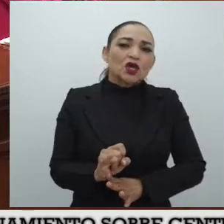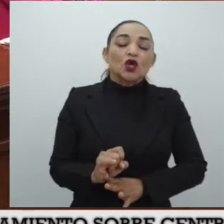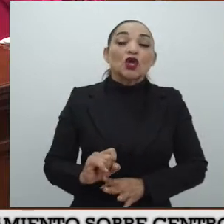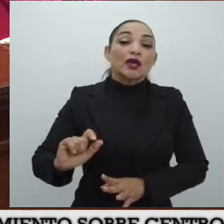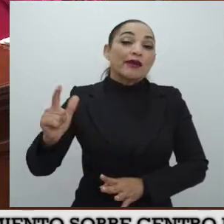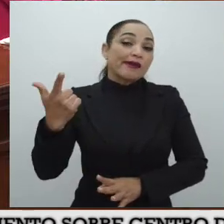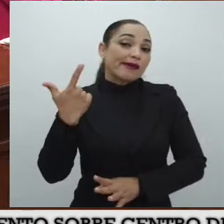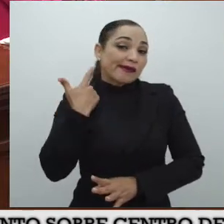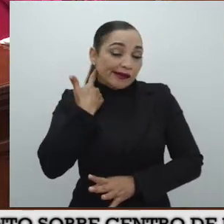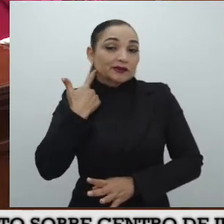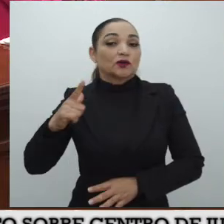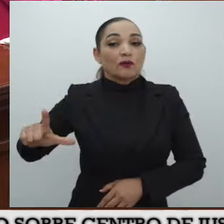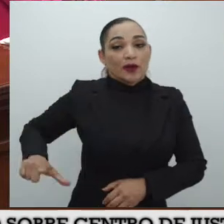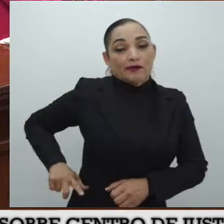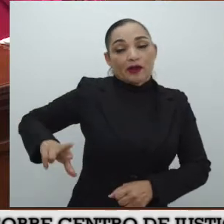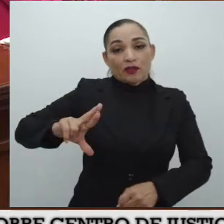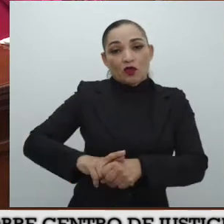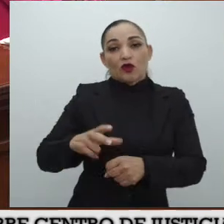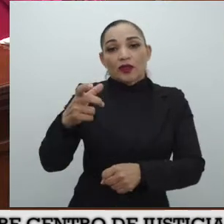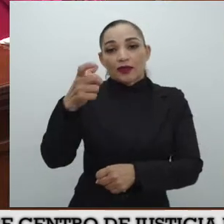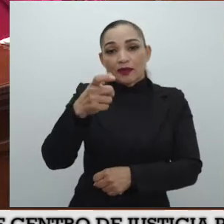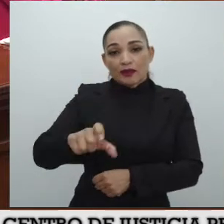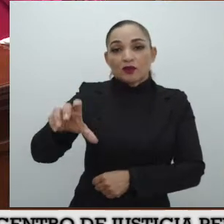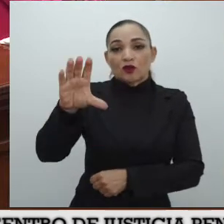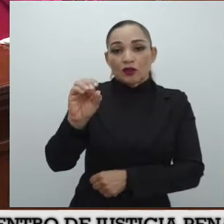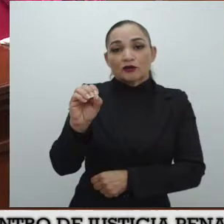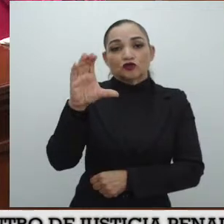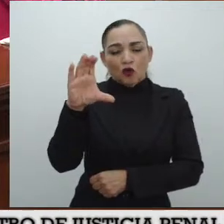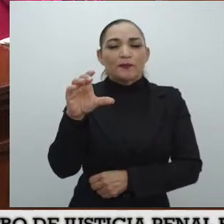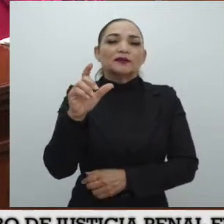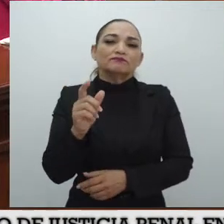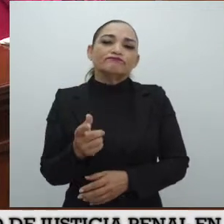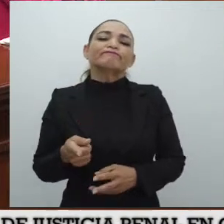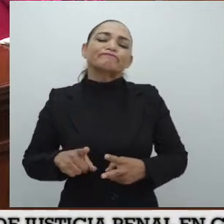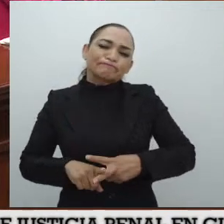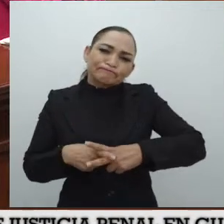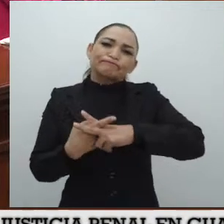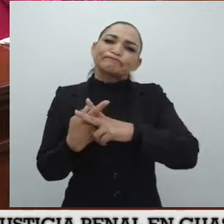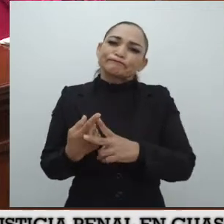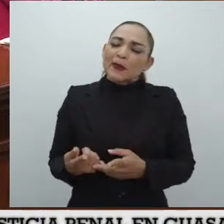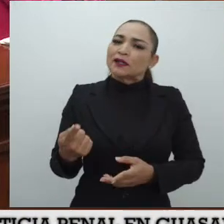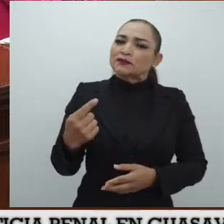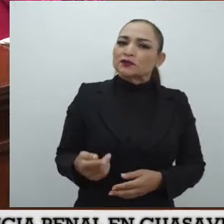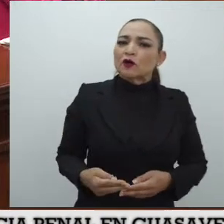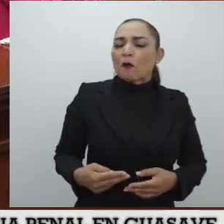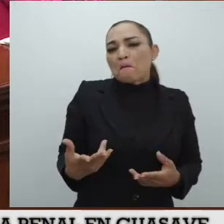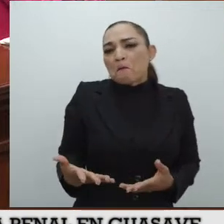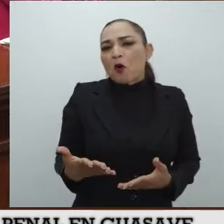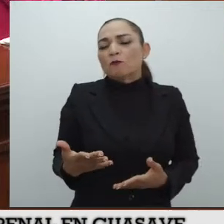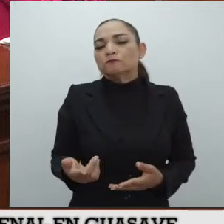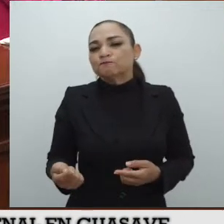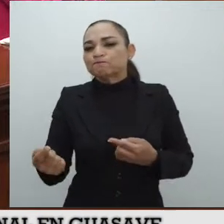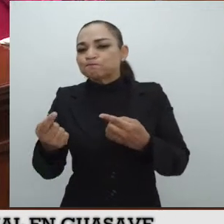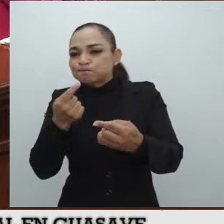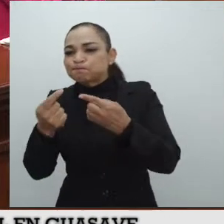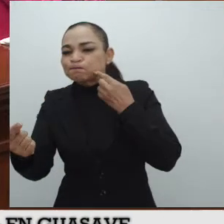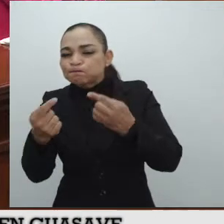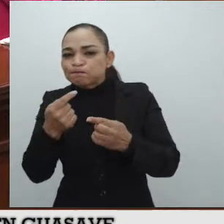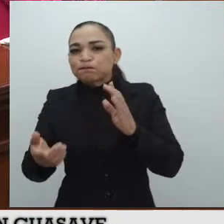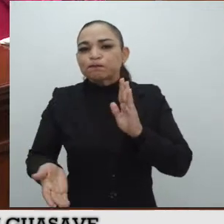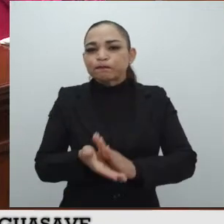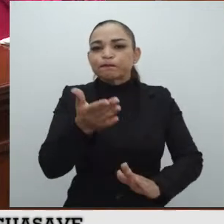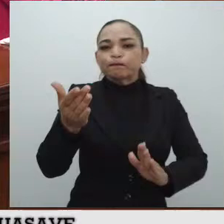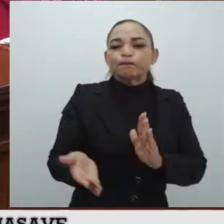Ordaz Coppel anunció la financiación de la obra, que en primera etapa debería iniciar en